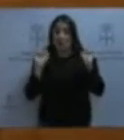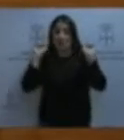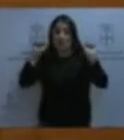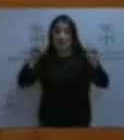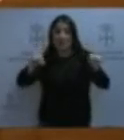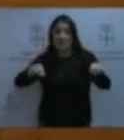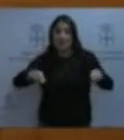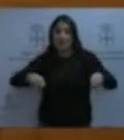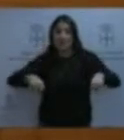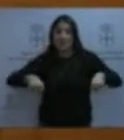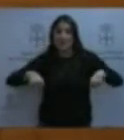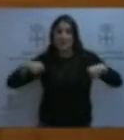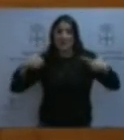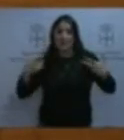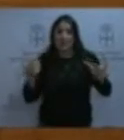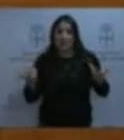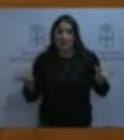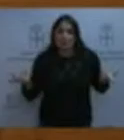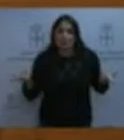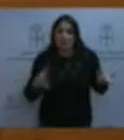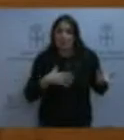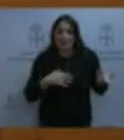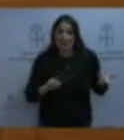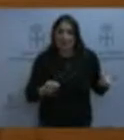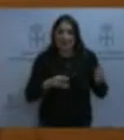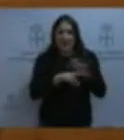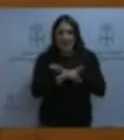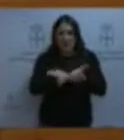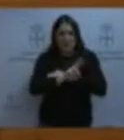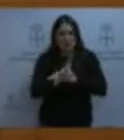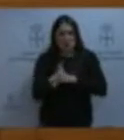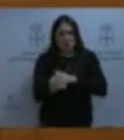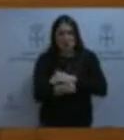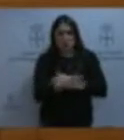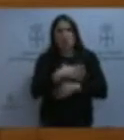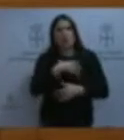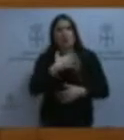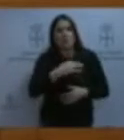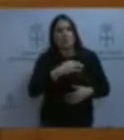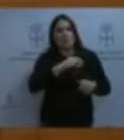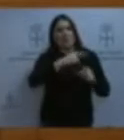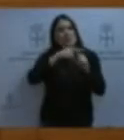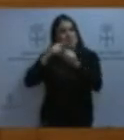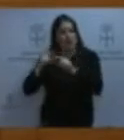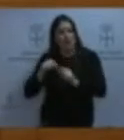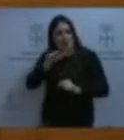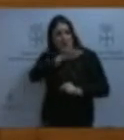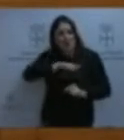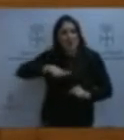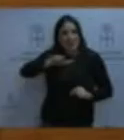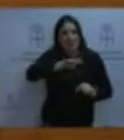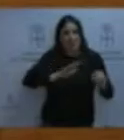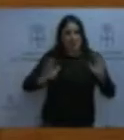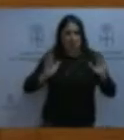tener visitantes. Con todos los recursos podemos hacer posible una diversificación en el espacio estacional de